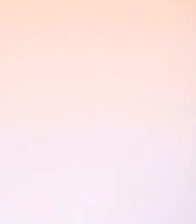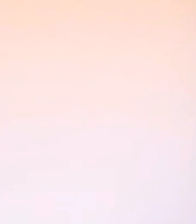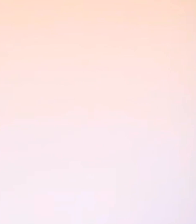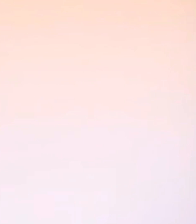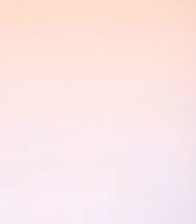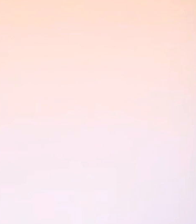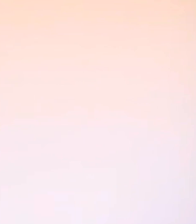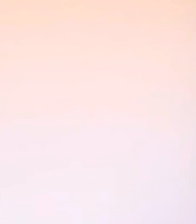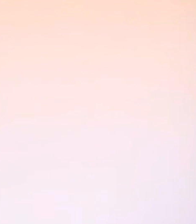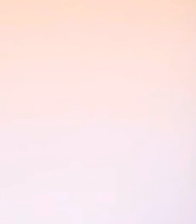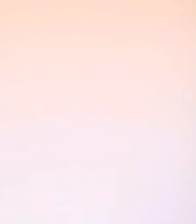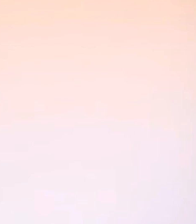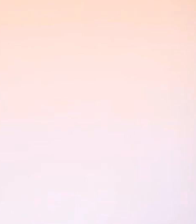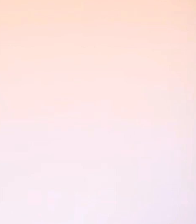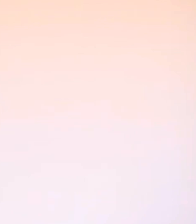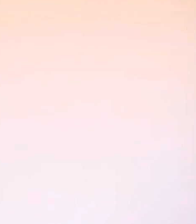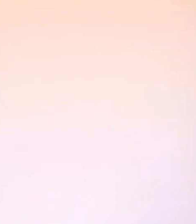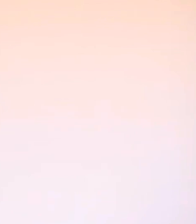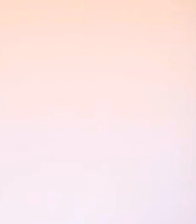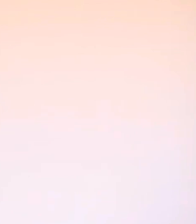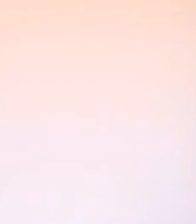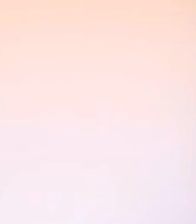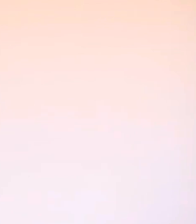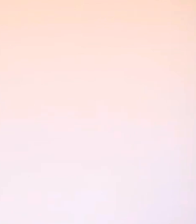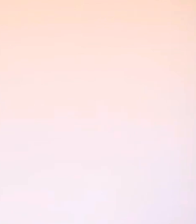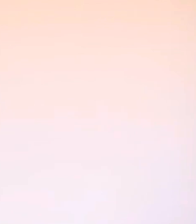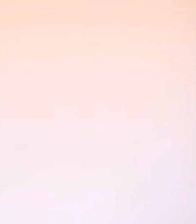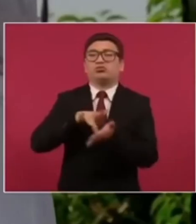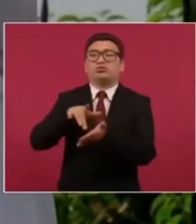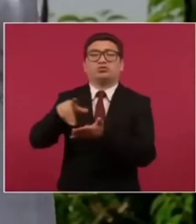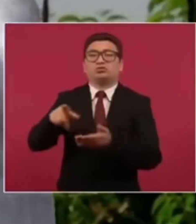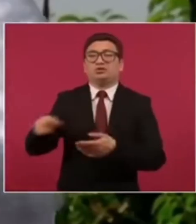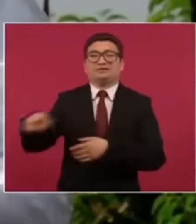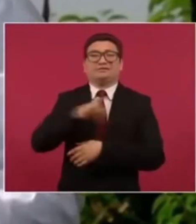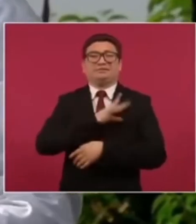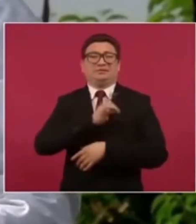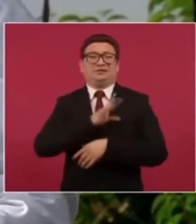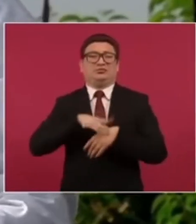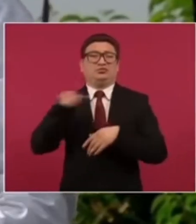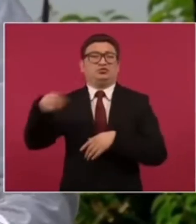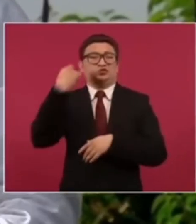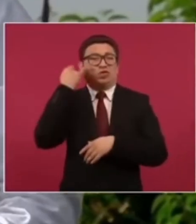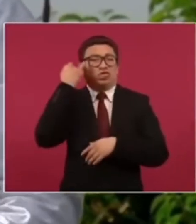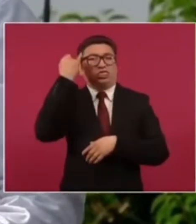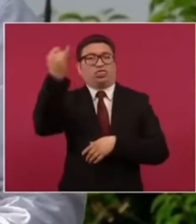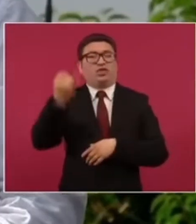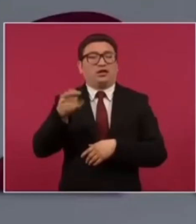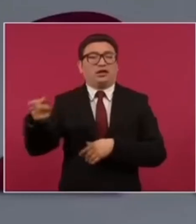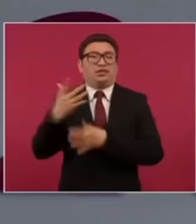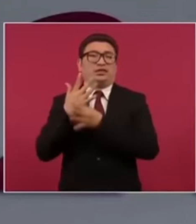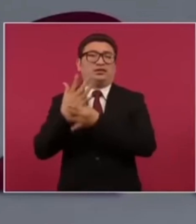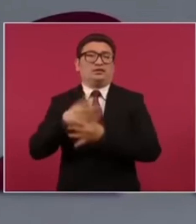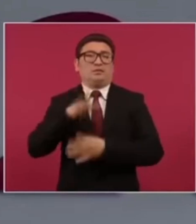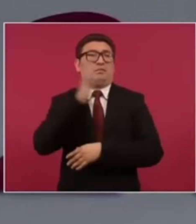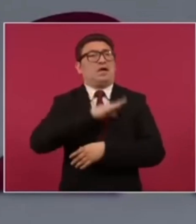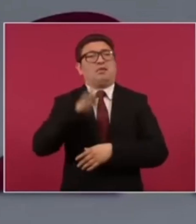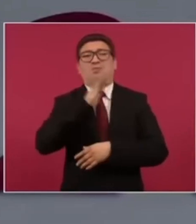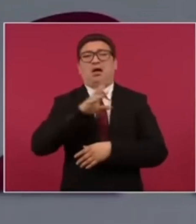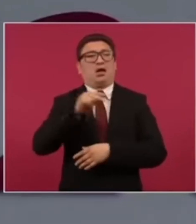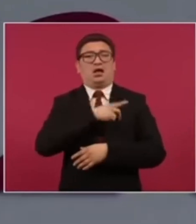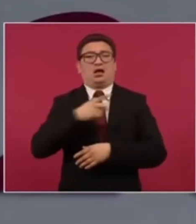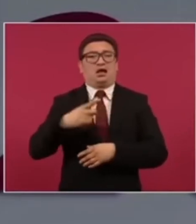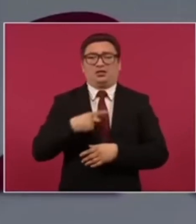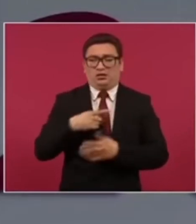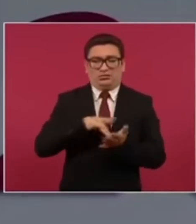en aumentar o mejorar las capacidades de la Fuerza Aérea Mexicana, pero esto podría estar cambiando, por lo menos estamos viendo los primeros